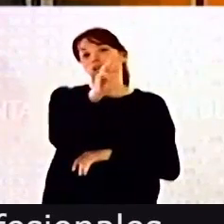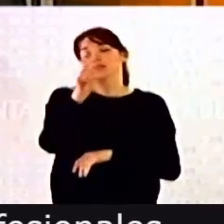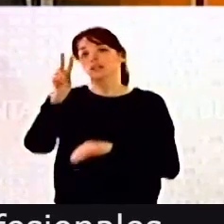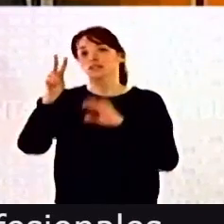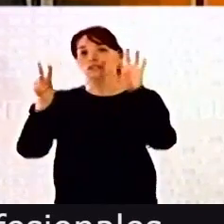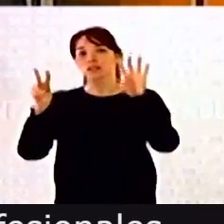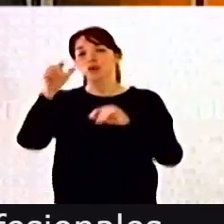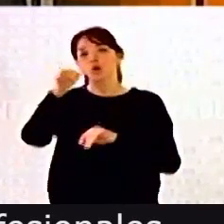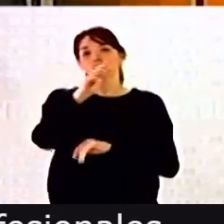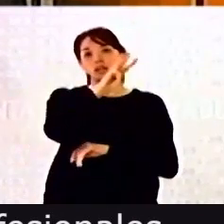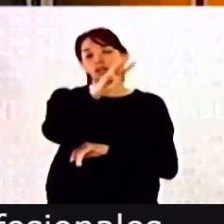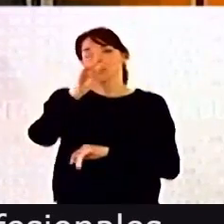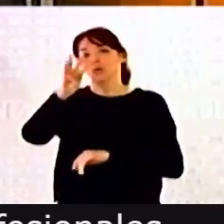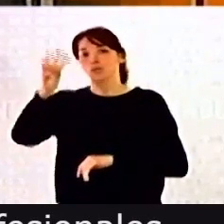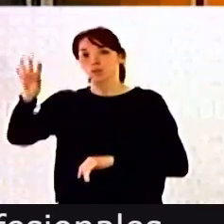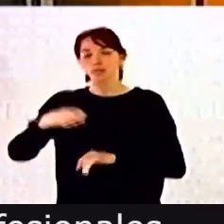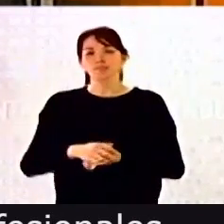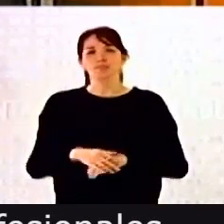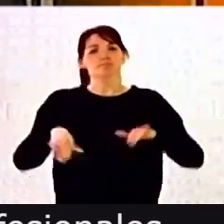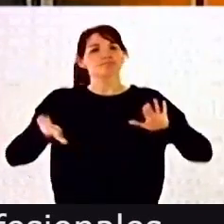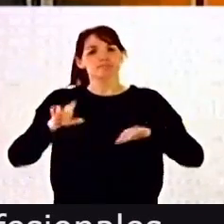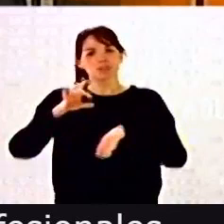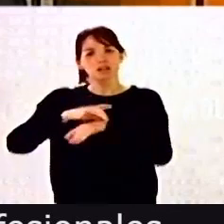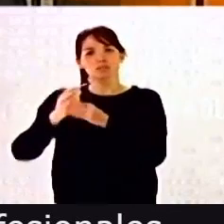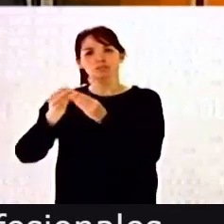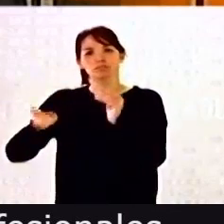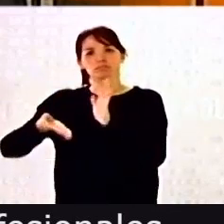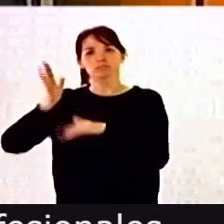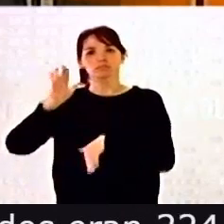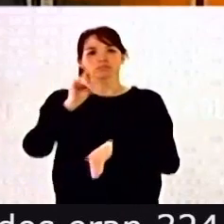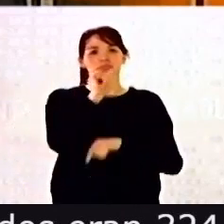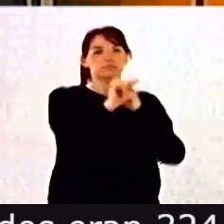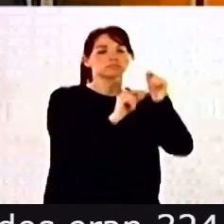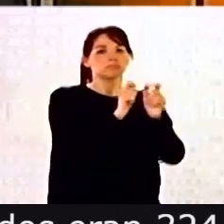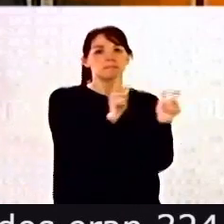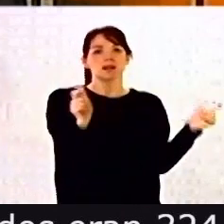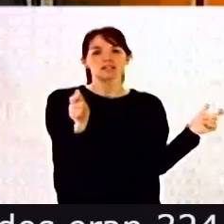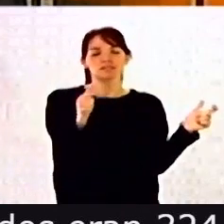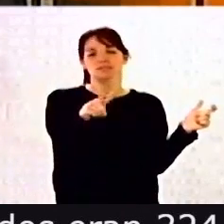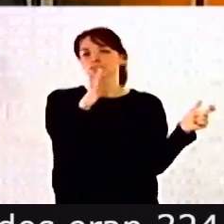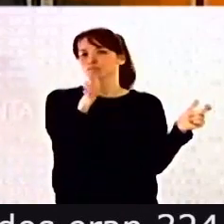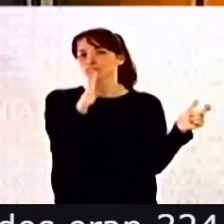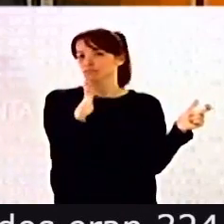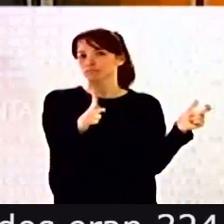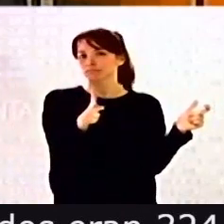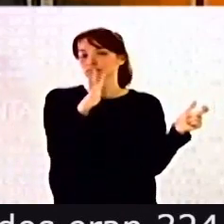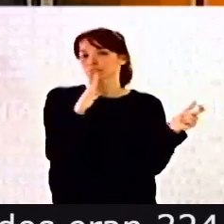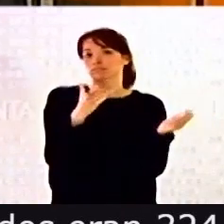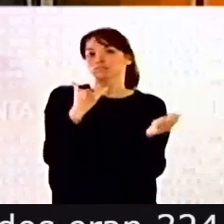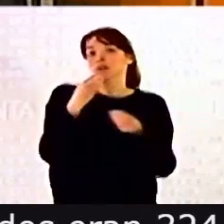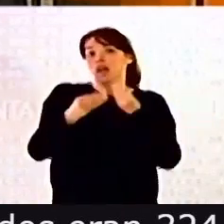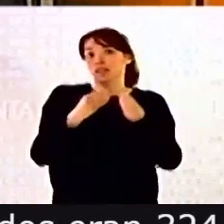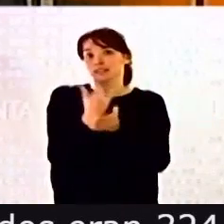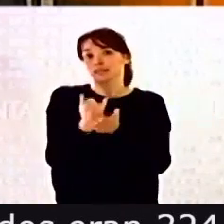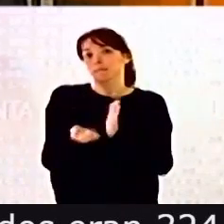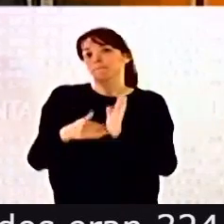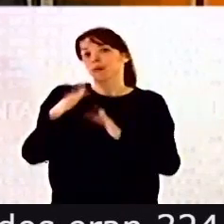hoy 344. A pesar de que hay más altas, aumentan los contagios. Quería saber si esto responde a que se están realizando más